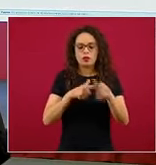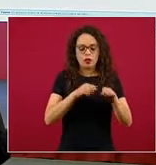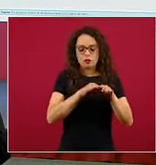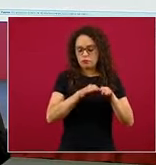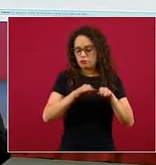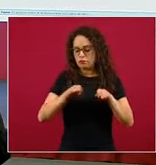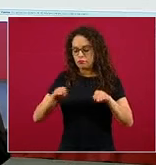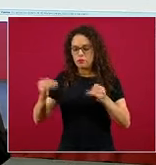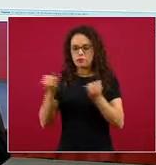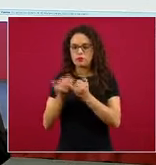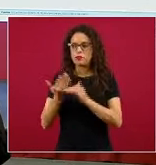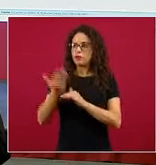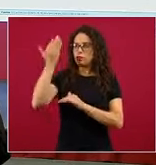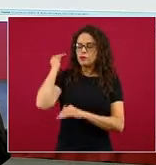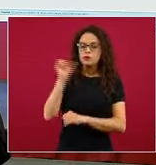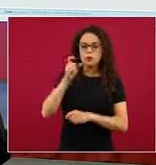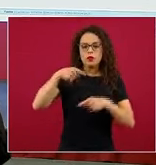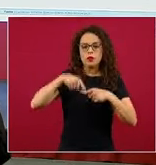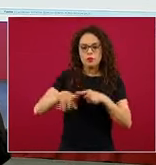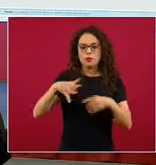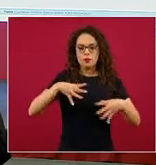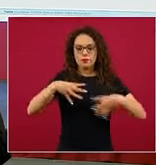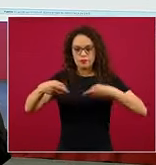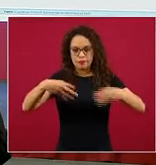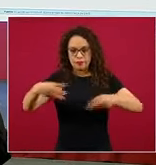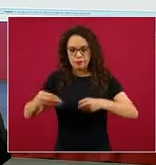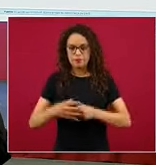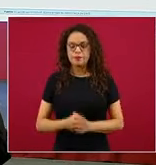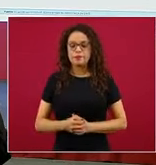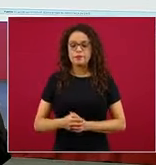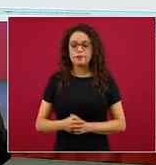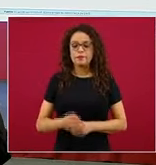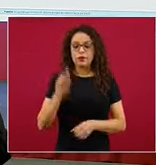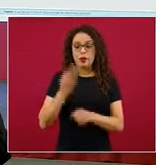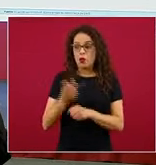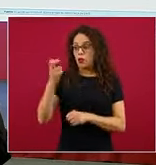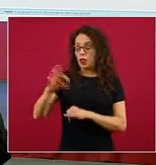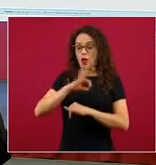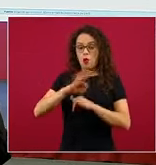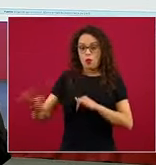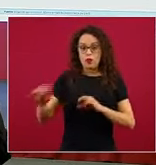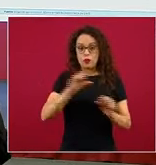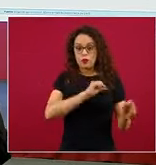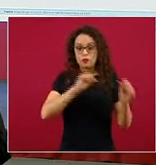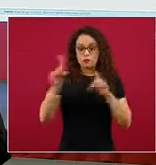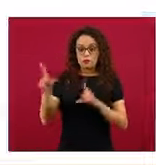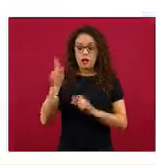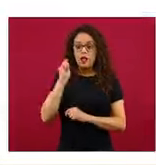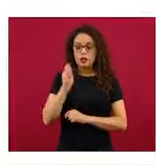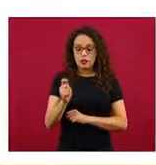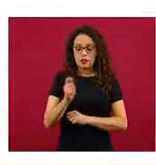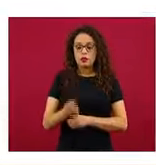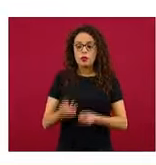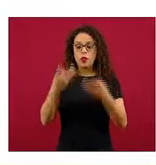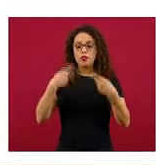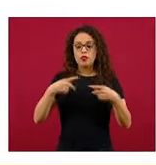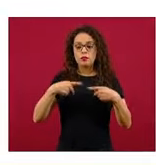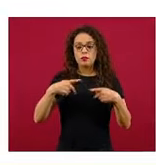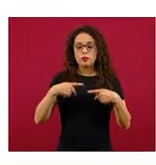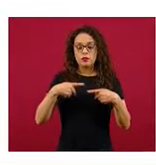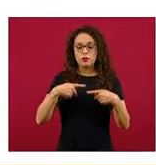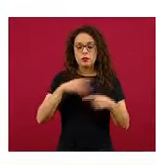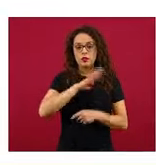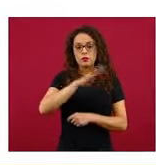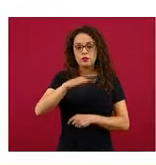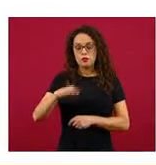finalmente la siguiente diapositiva, para efectos de también comparar las defunciones nuevas por millón y poder ver esta comparación